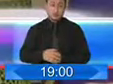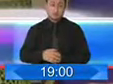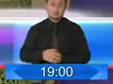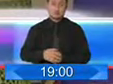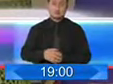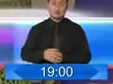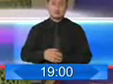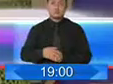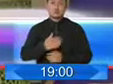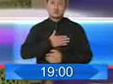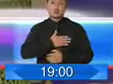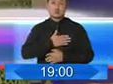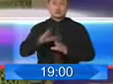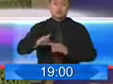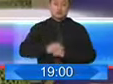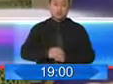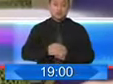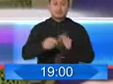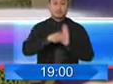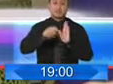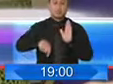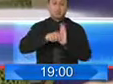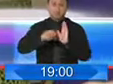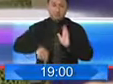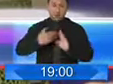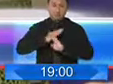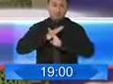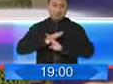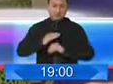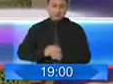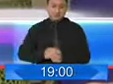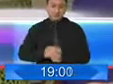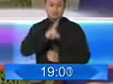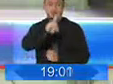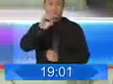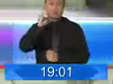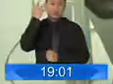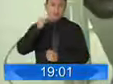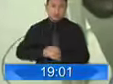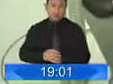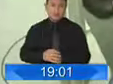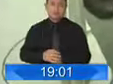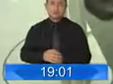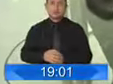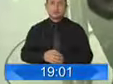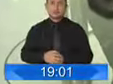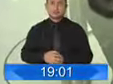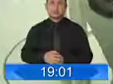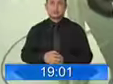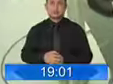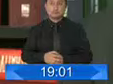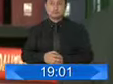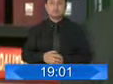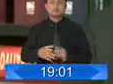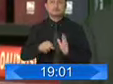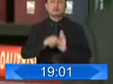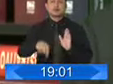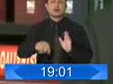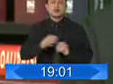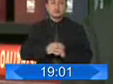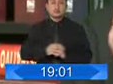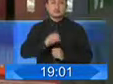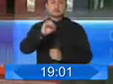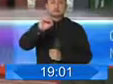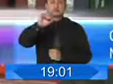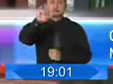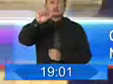los procesos en contra de Abdalá Bucaram hace aproximadamente 20 días. El constitucionalista Rafael Ollarte confirma